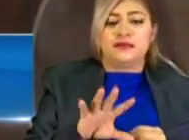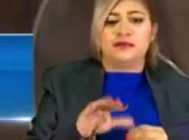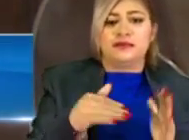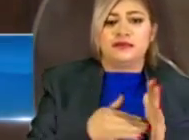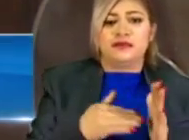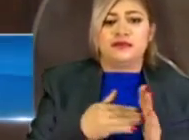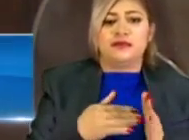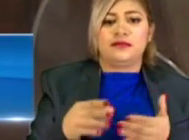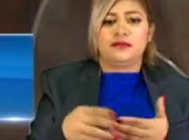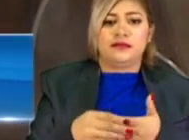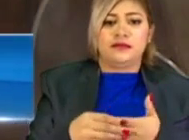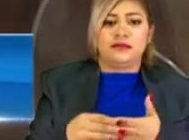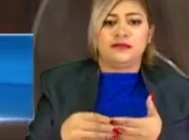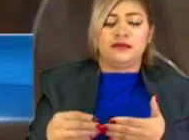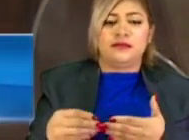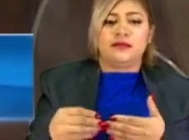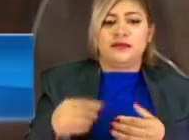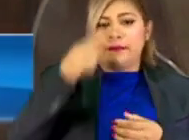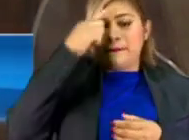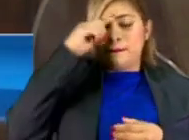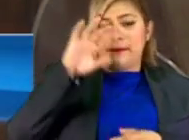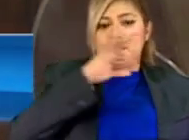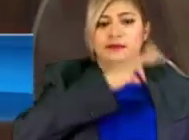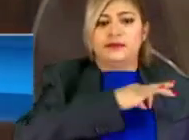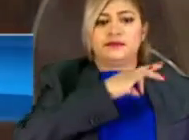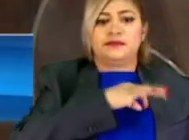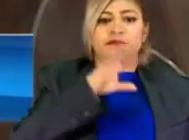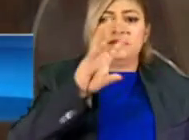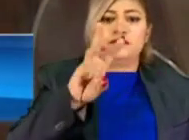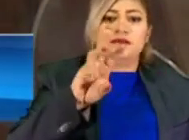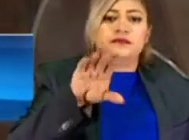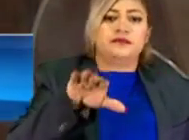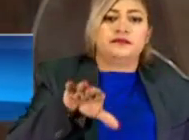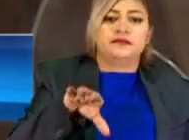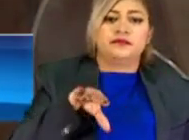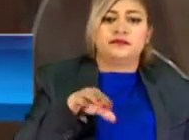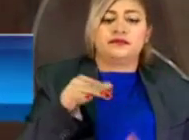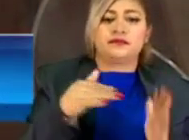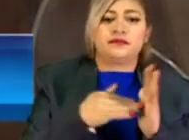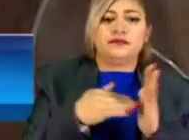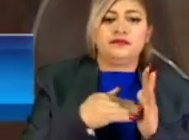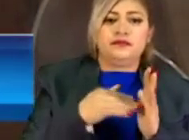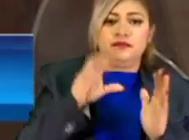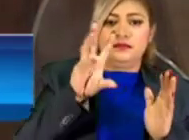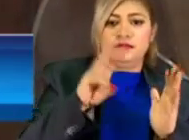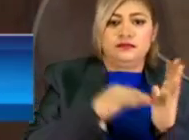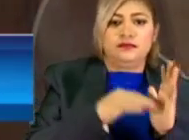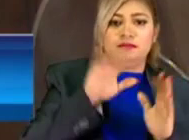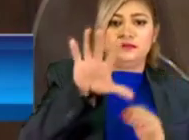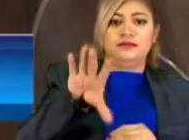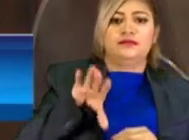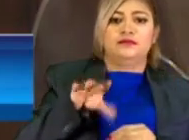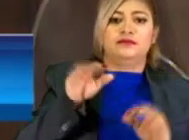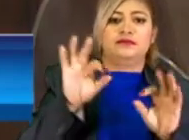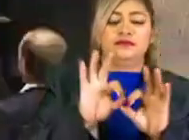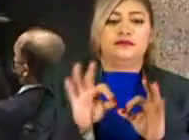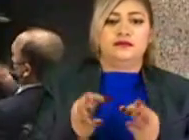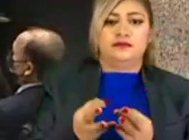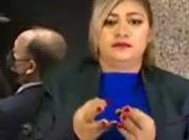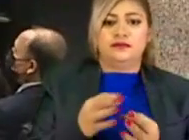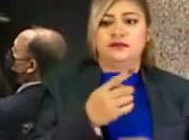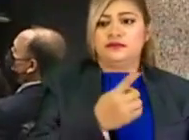balboas para beneficiar a 6.500 familias. Señoras y